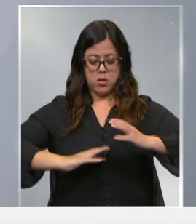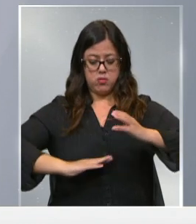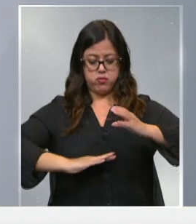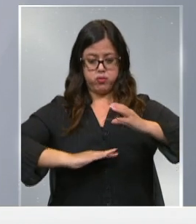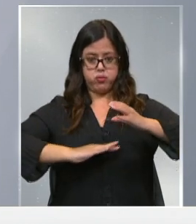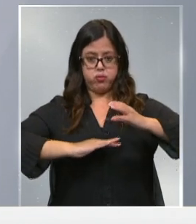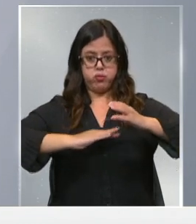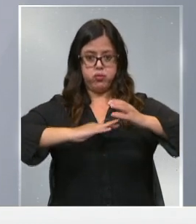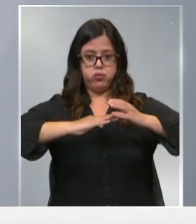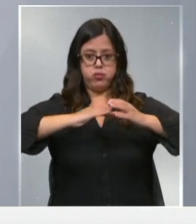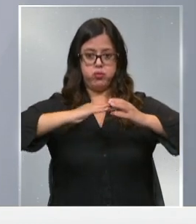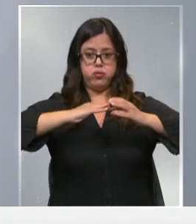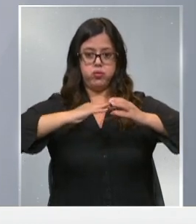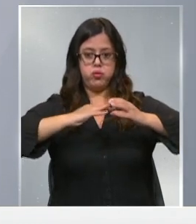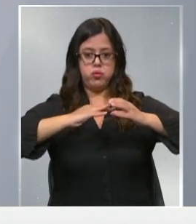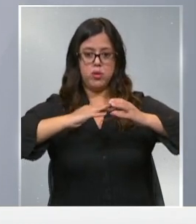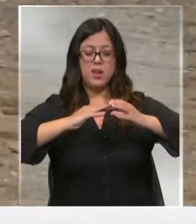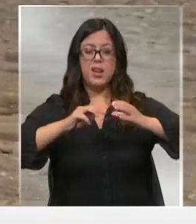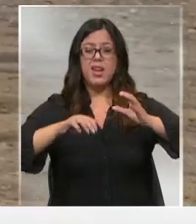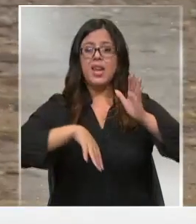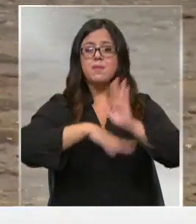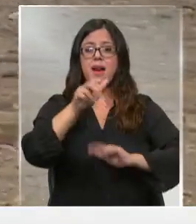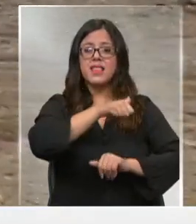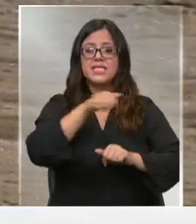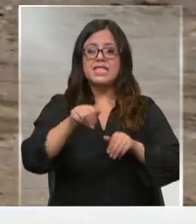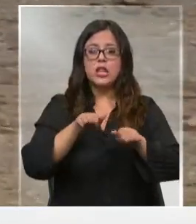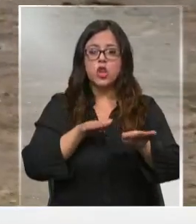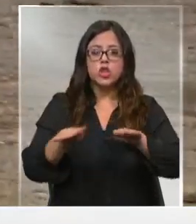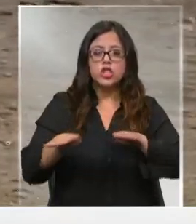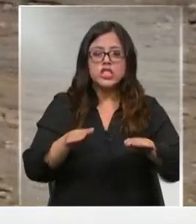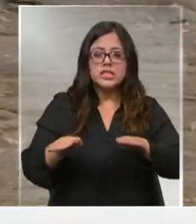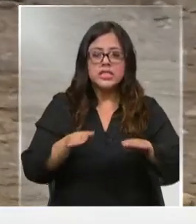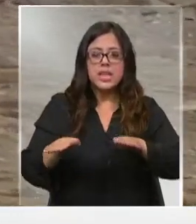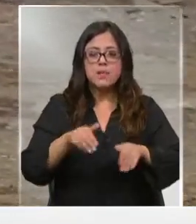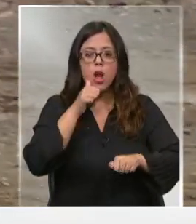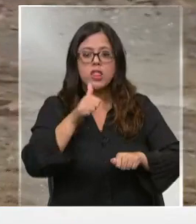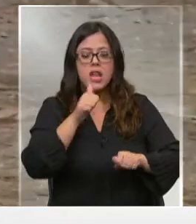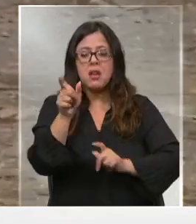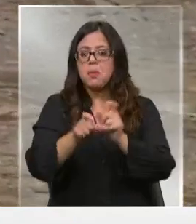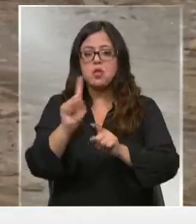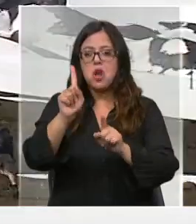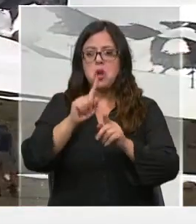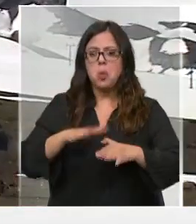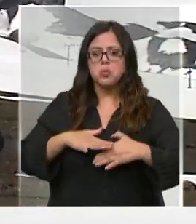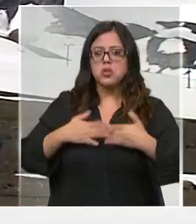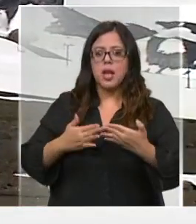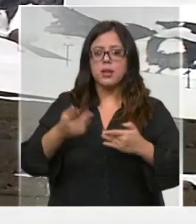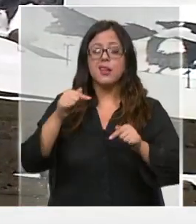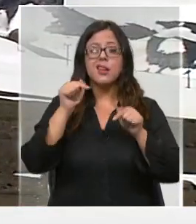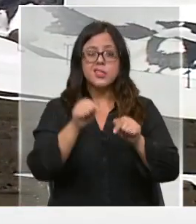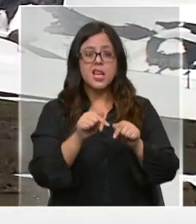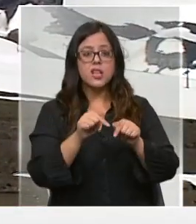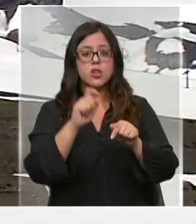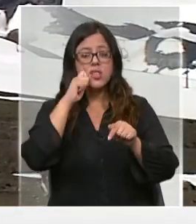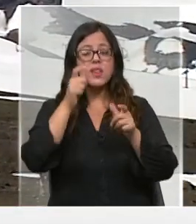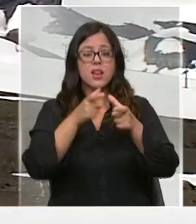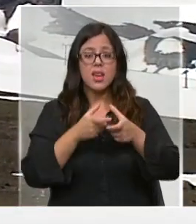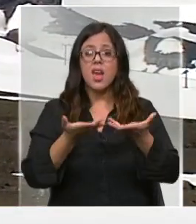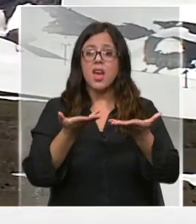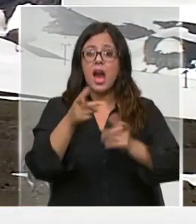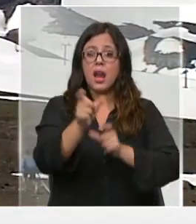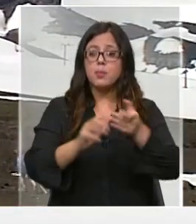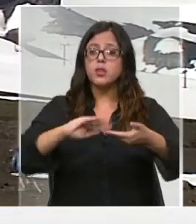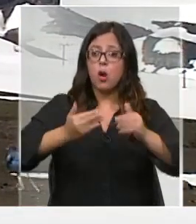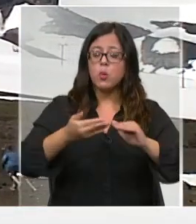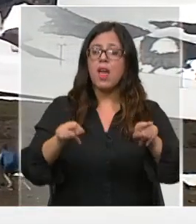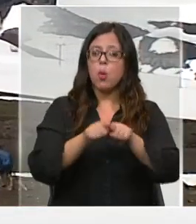acompañado de más de 600 sismos diarios, no perceptibles por la población. Antecedentes que llevan a la comunidad a estar